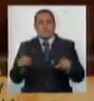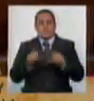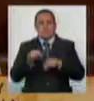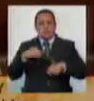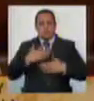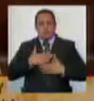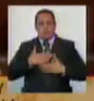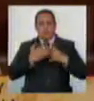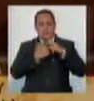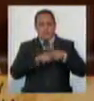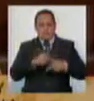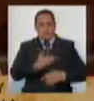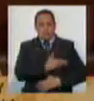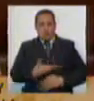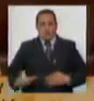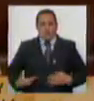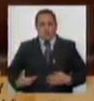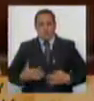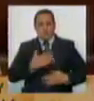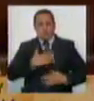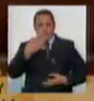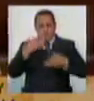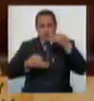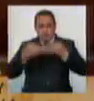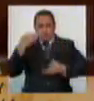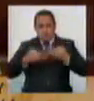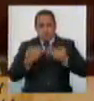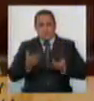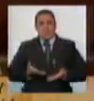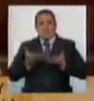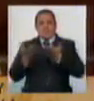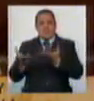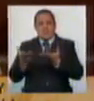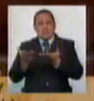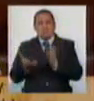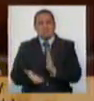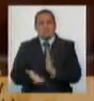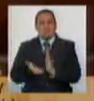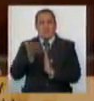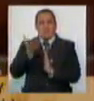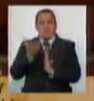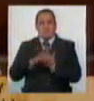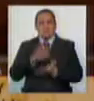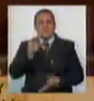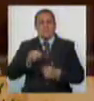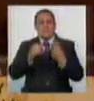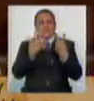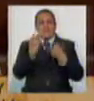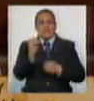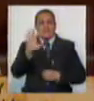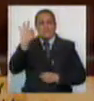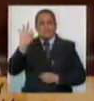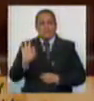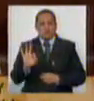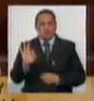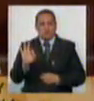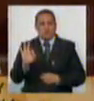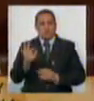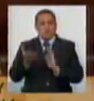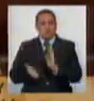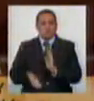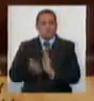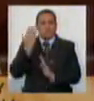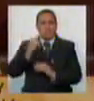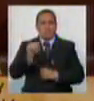mi gobierno, el presupuesto destinado a este sector aumentó en más de 70%, superando